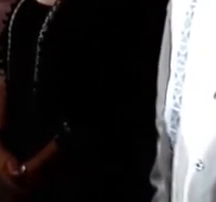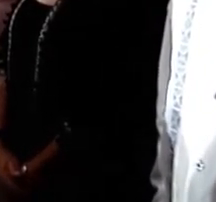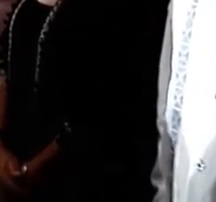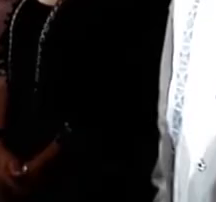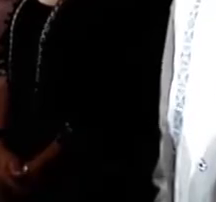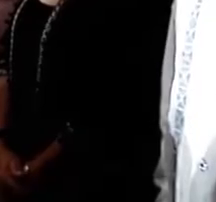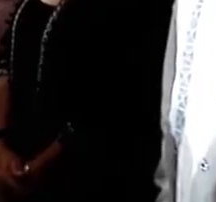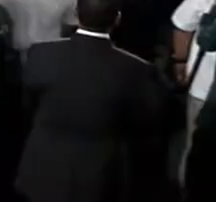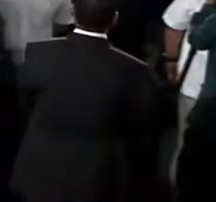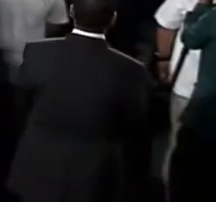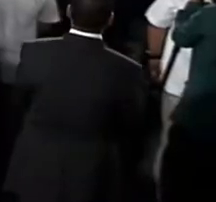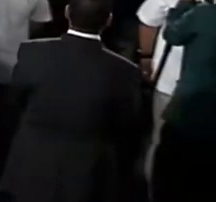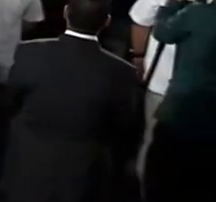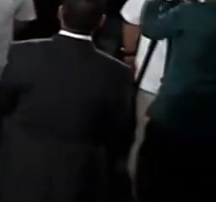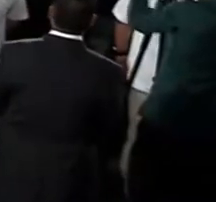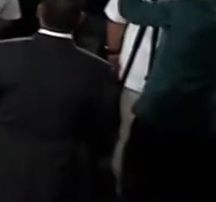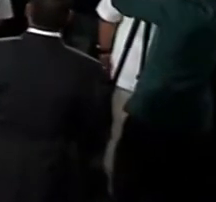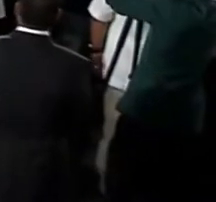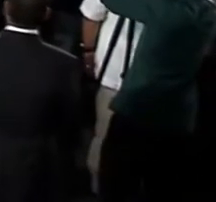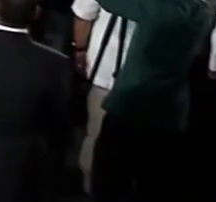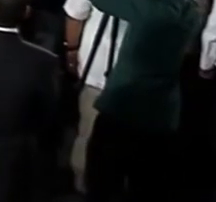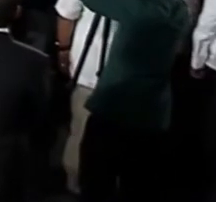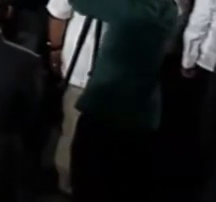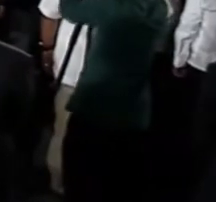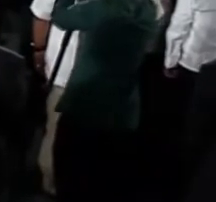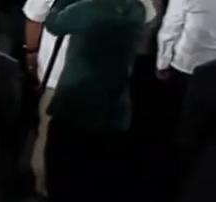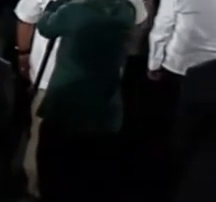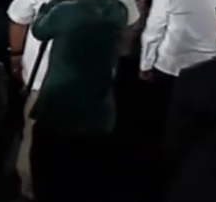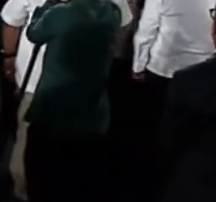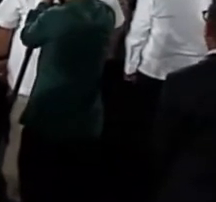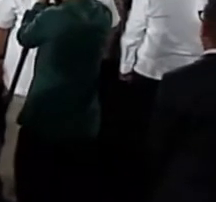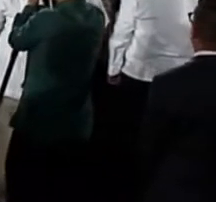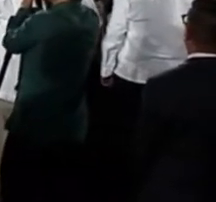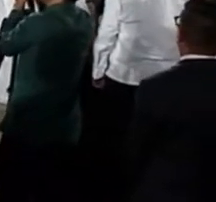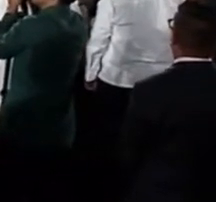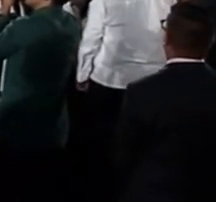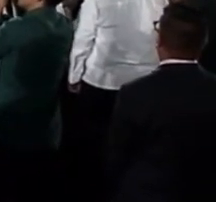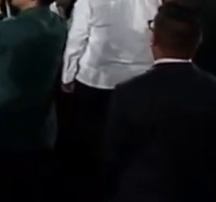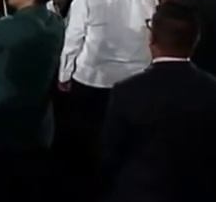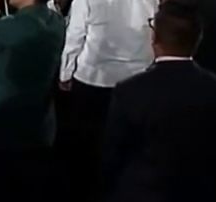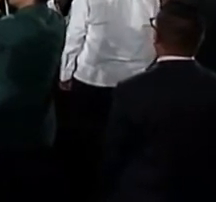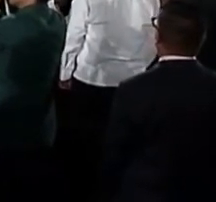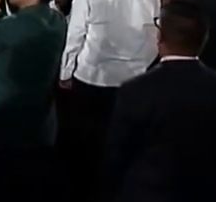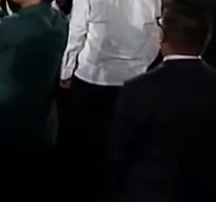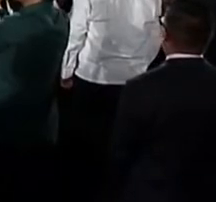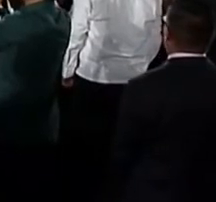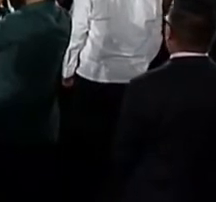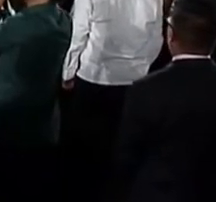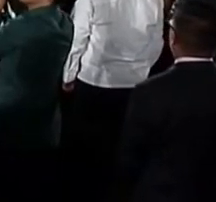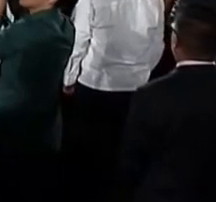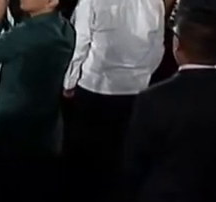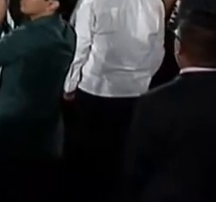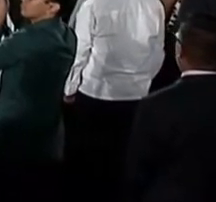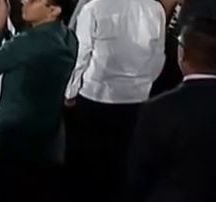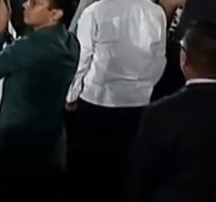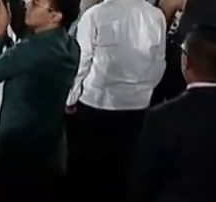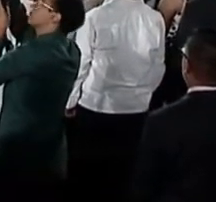sus centros de tierra al sonoro rugir del cañón. Y